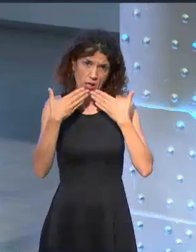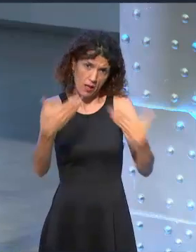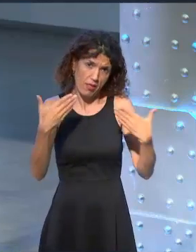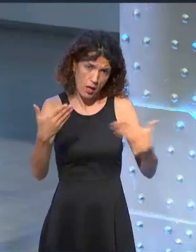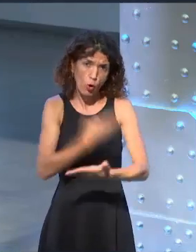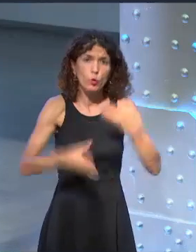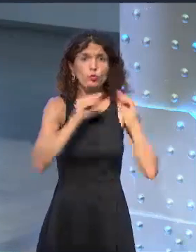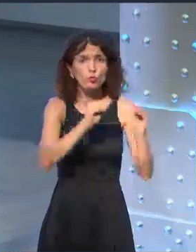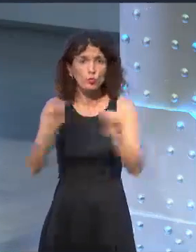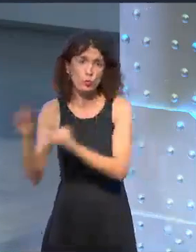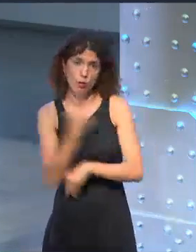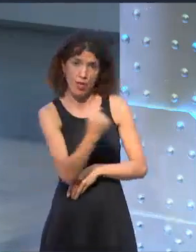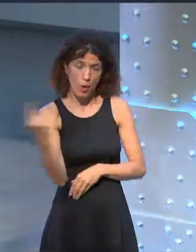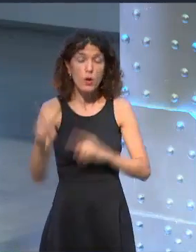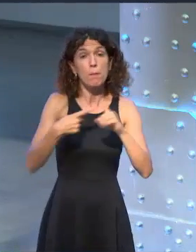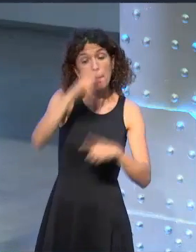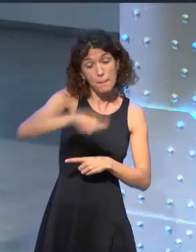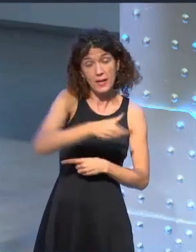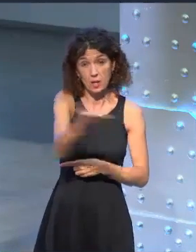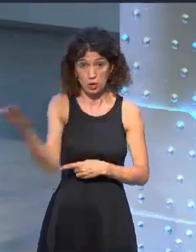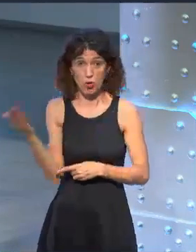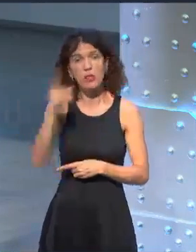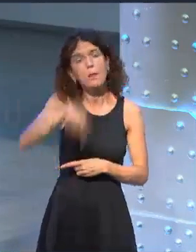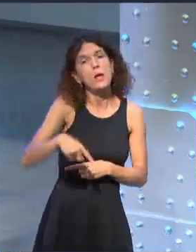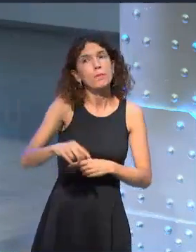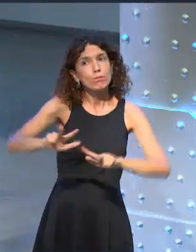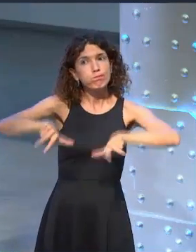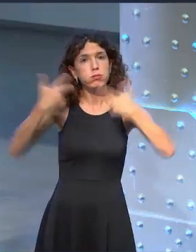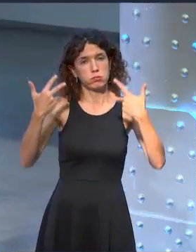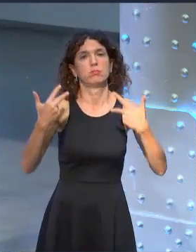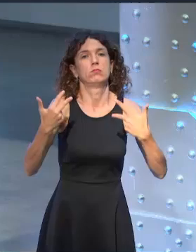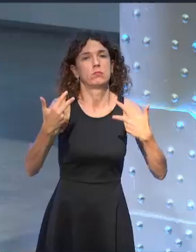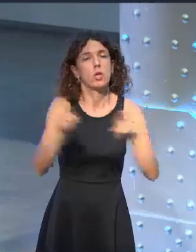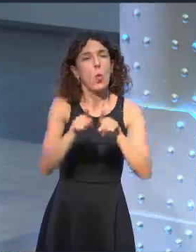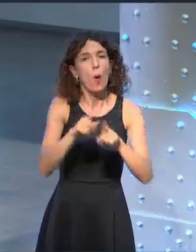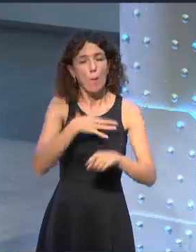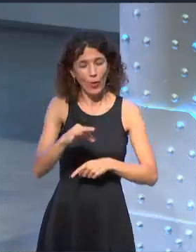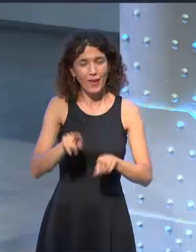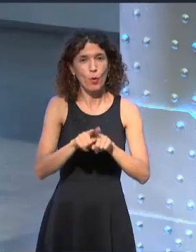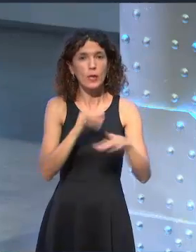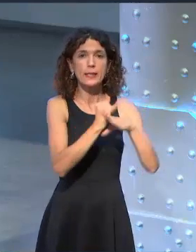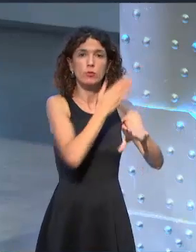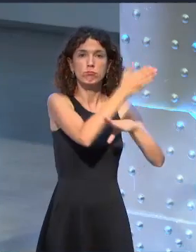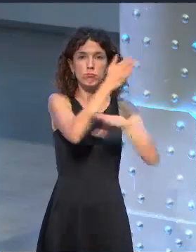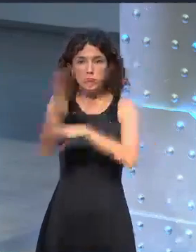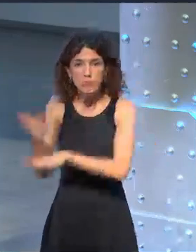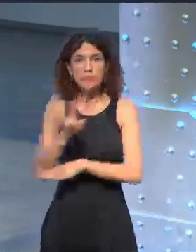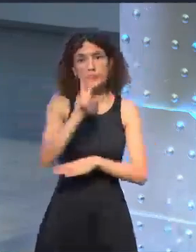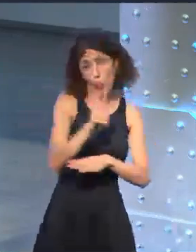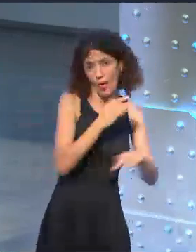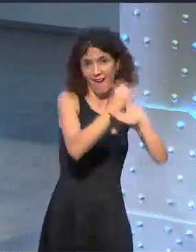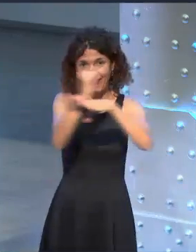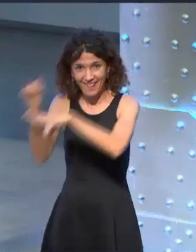su colaboración, así como a las personas que han permitido que podamos ir a los institutos de secundaria.